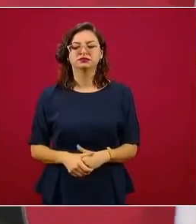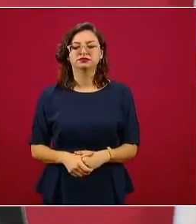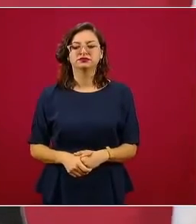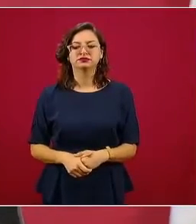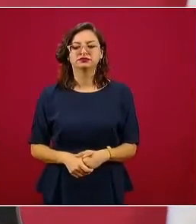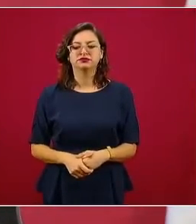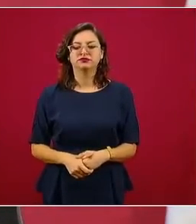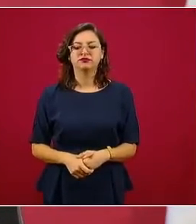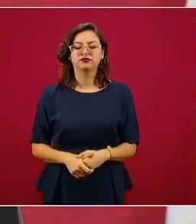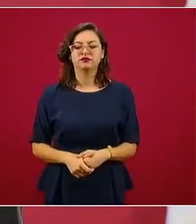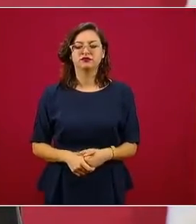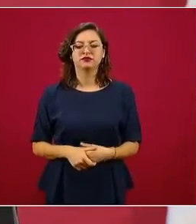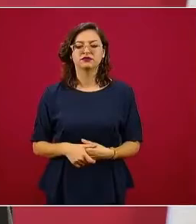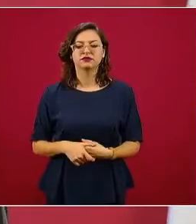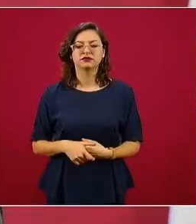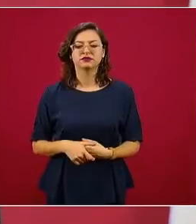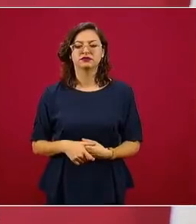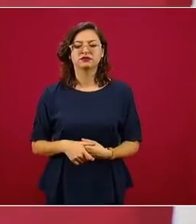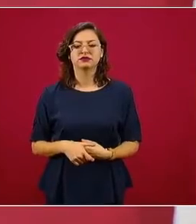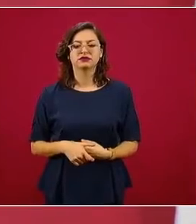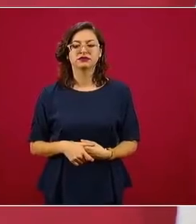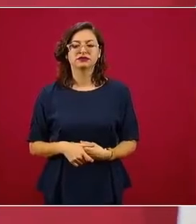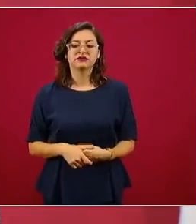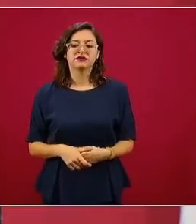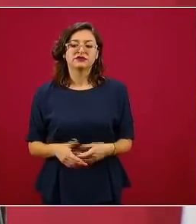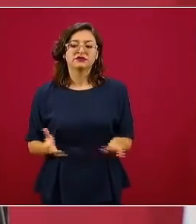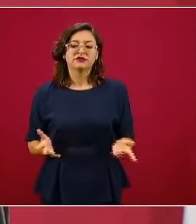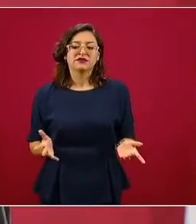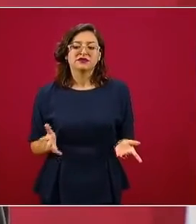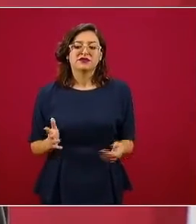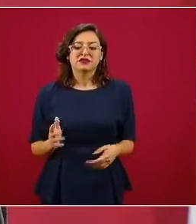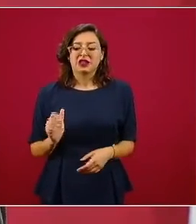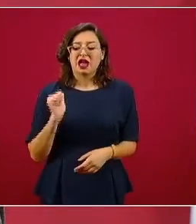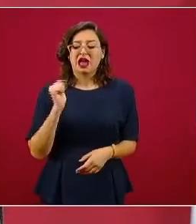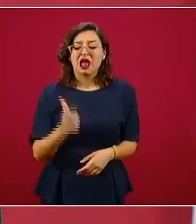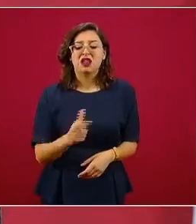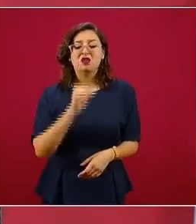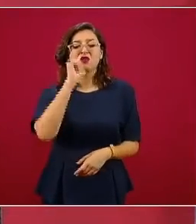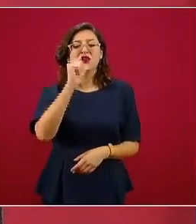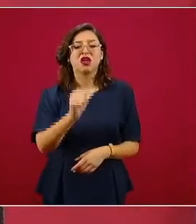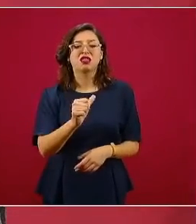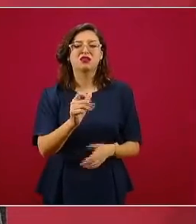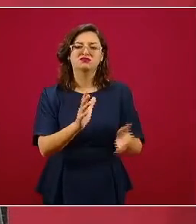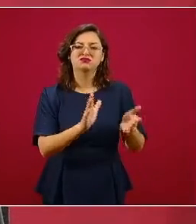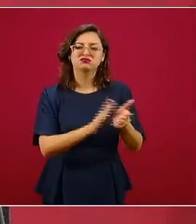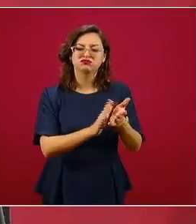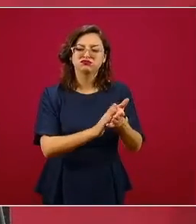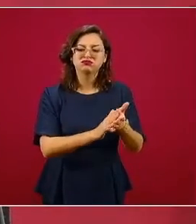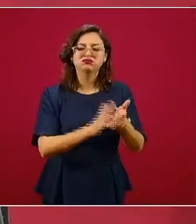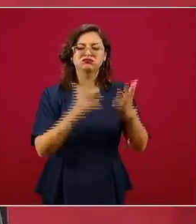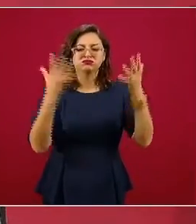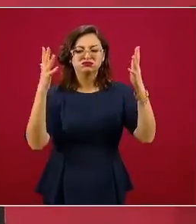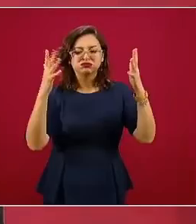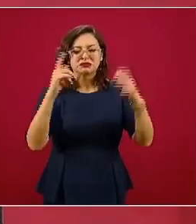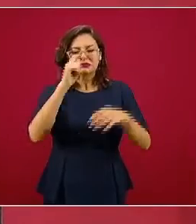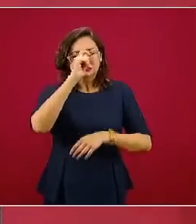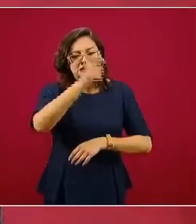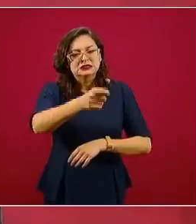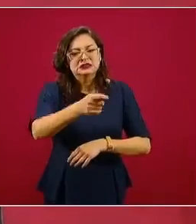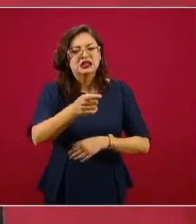una pequeña recompensa para lo que están haciendo, porque